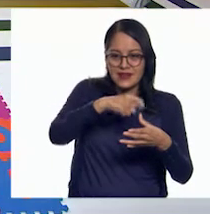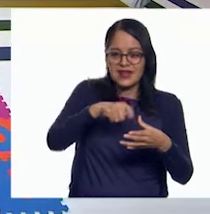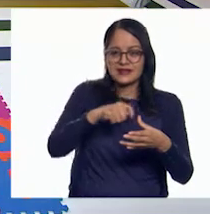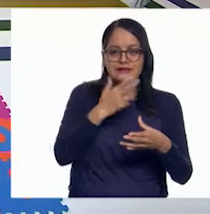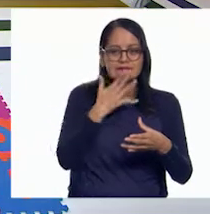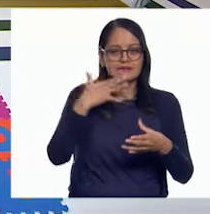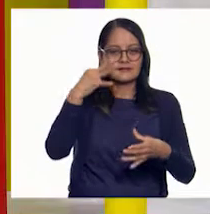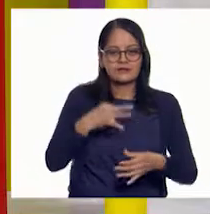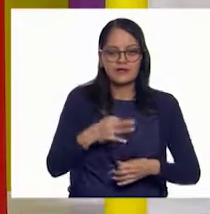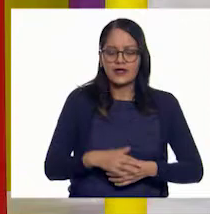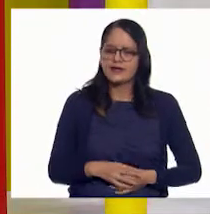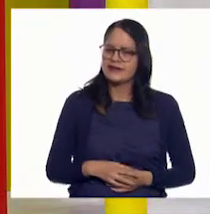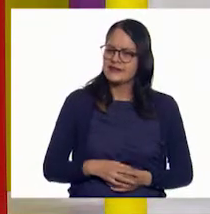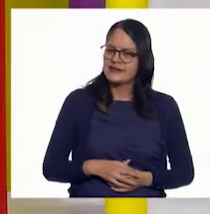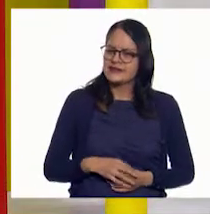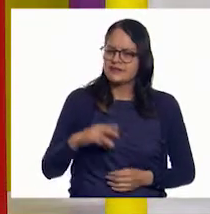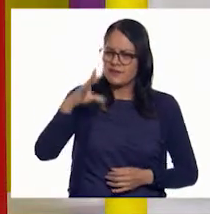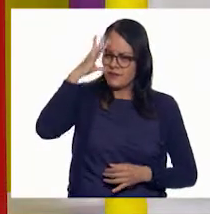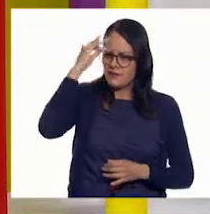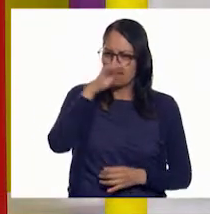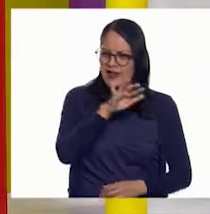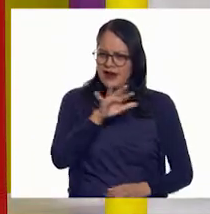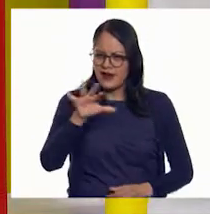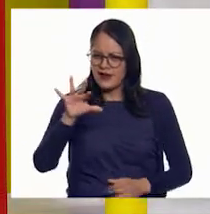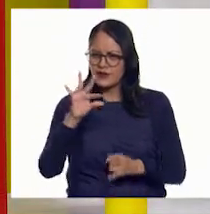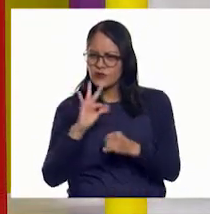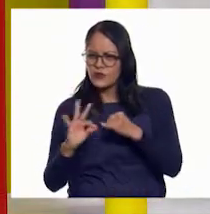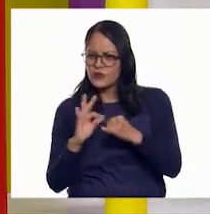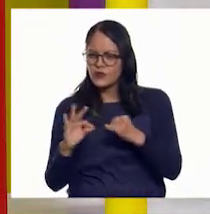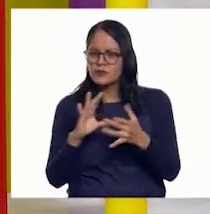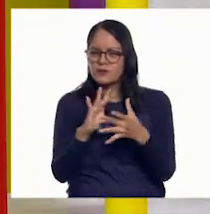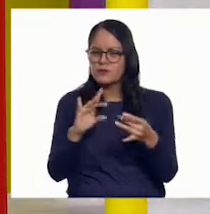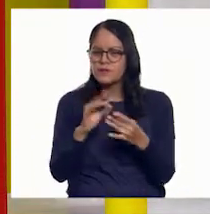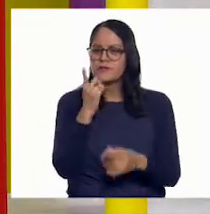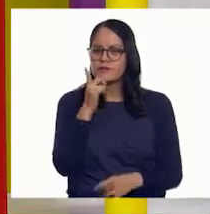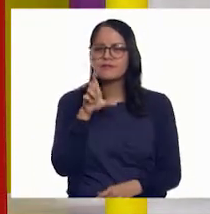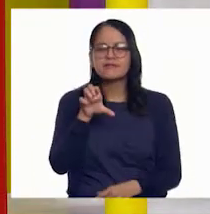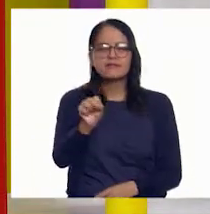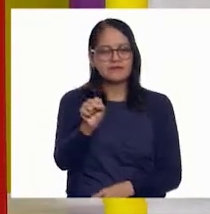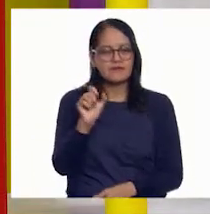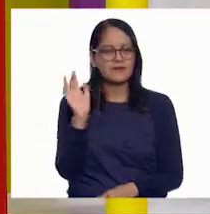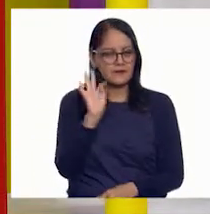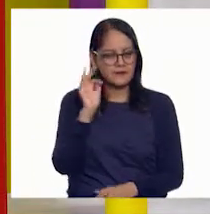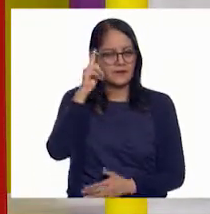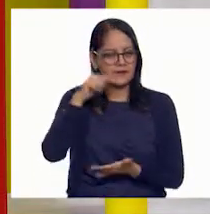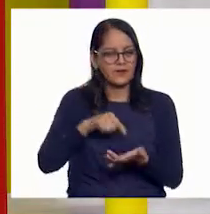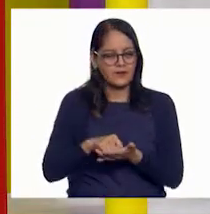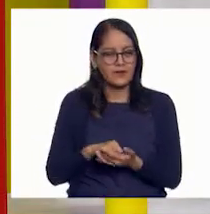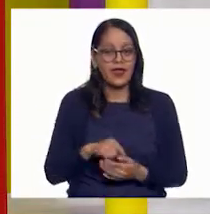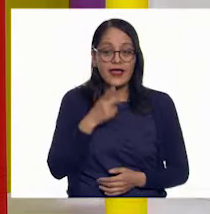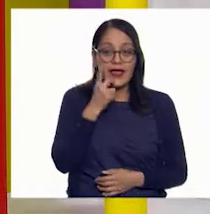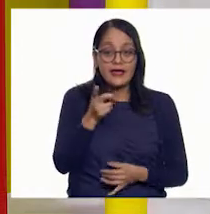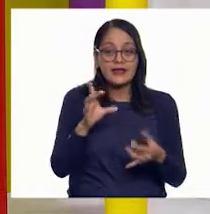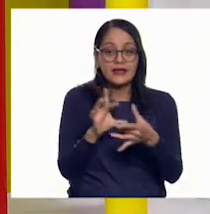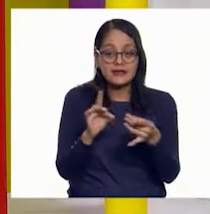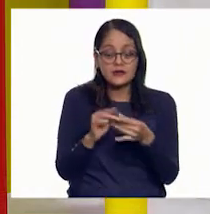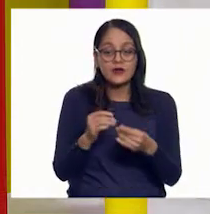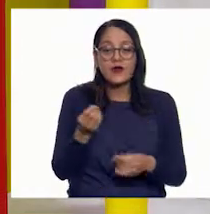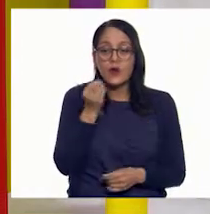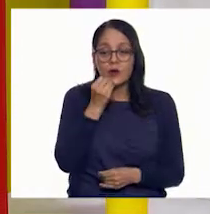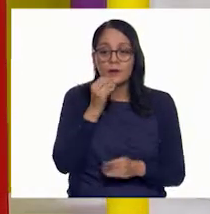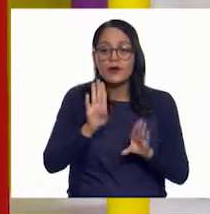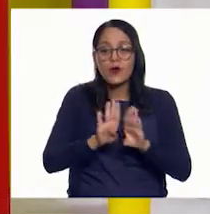Híjole, la última parte de la adivinanza nos da una pista muy grande de lo que puede ser. Pues nos dice que podemos comer